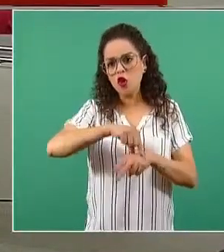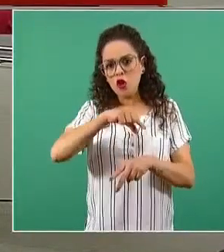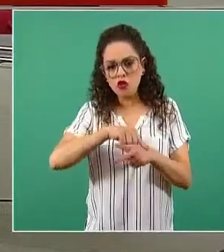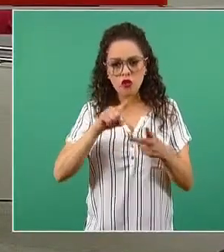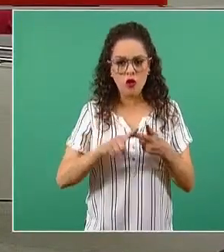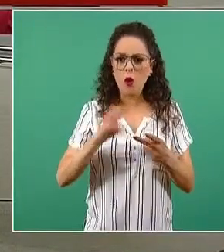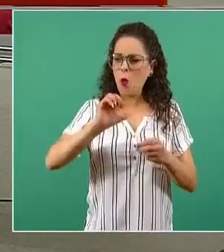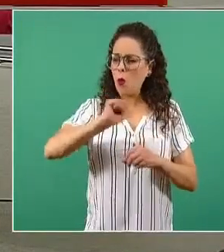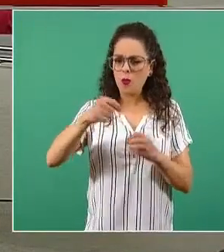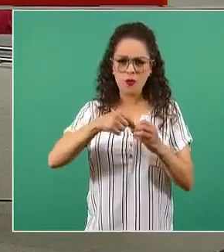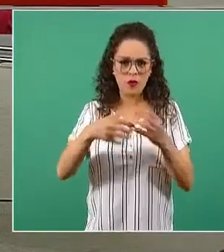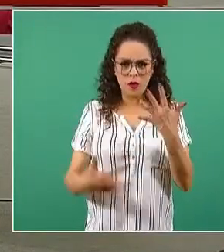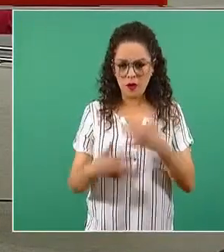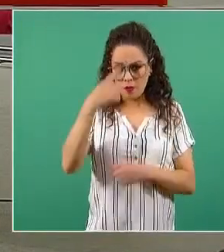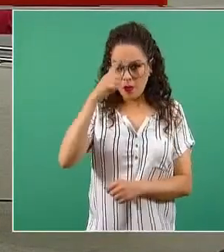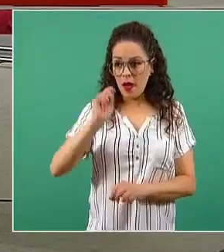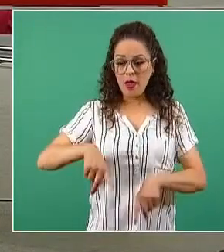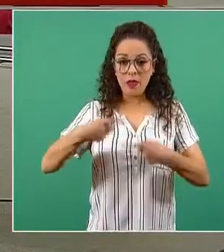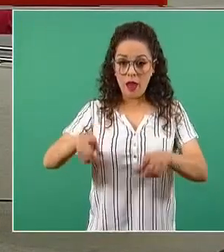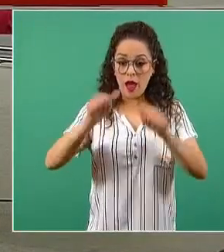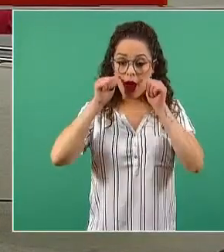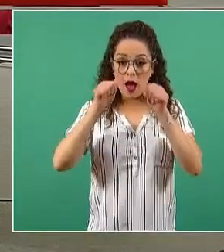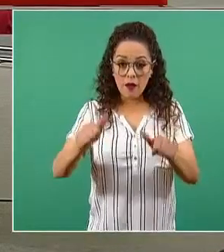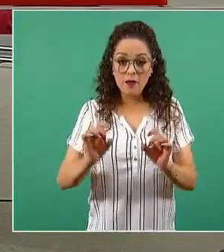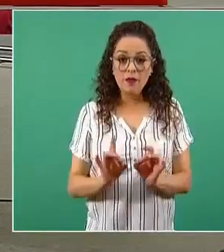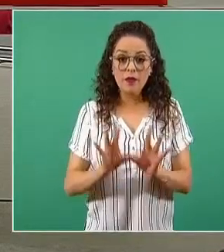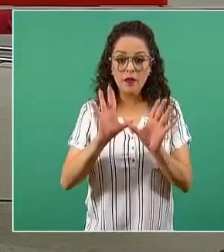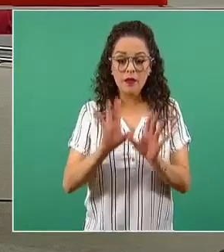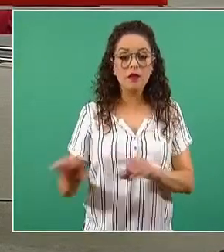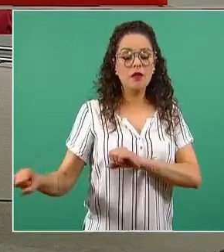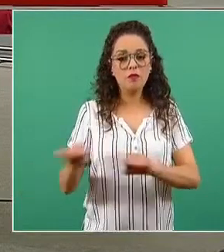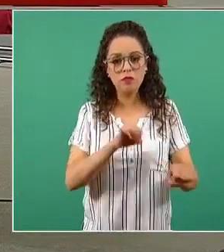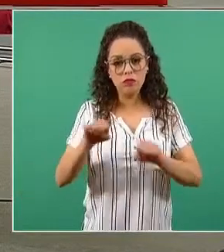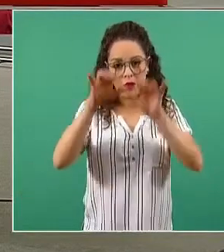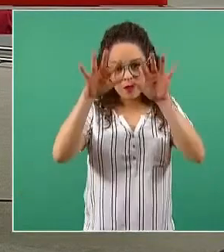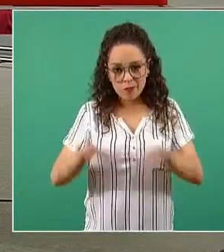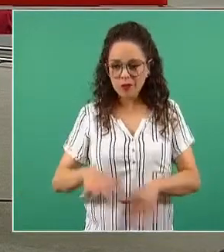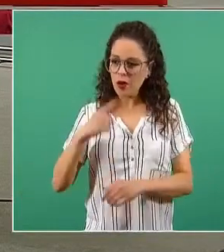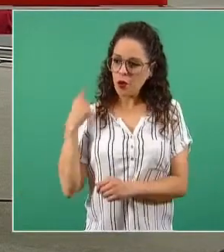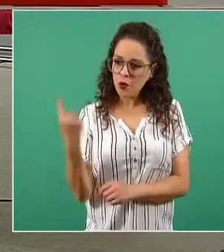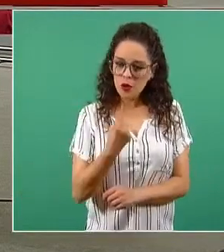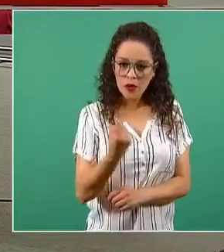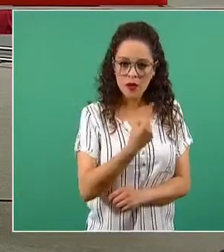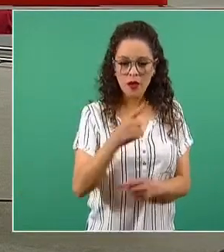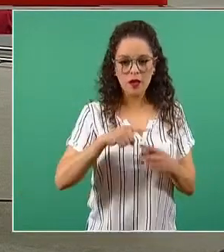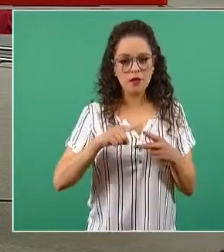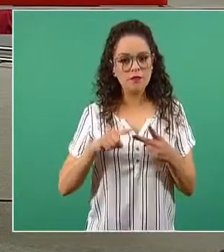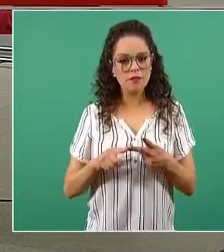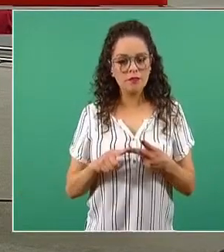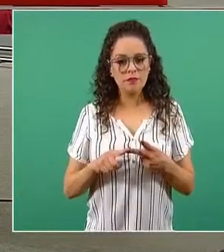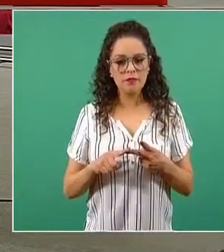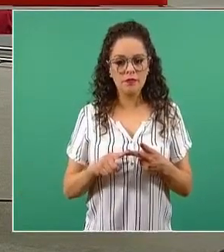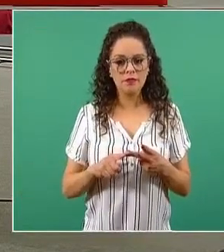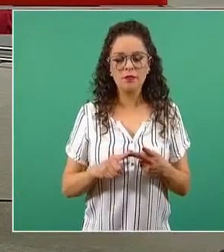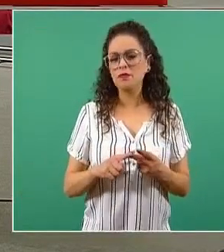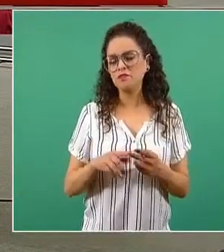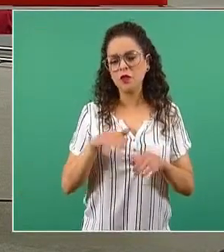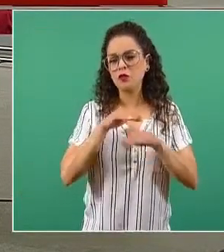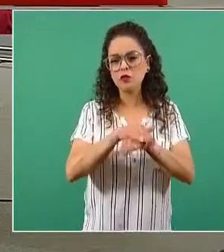otro personal a atender la respuesta a huracanes, a terremotos, a elementos